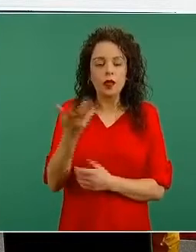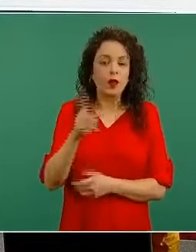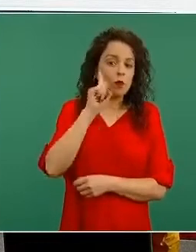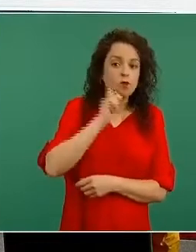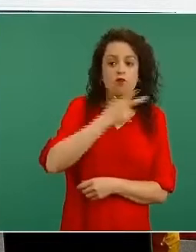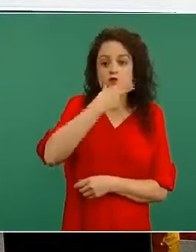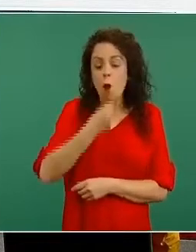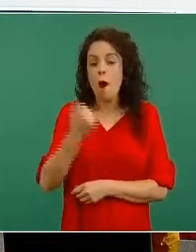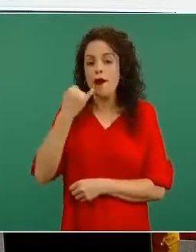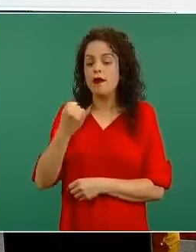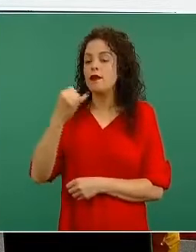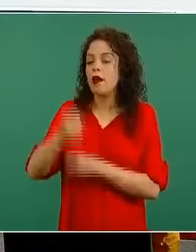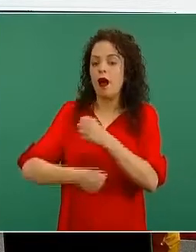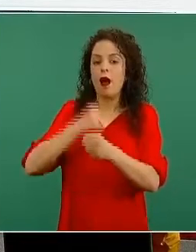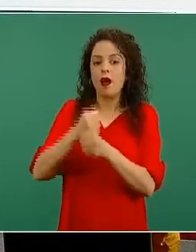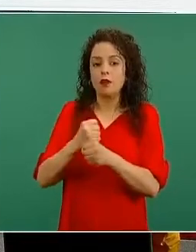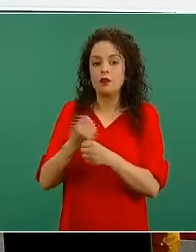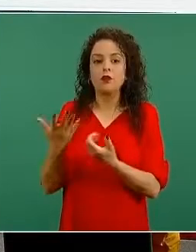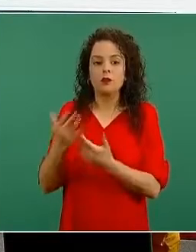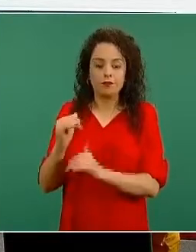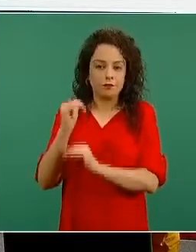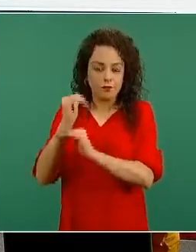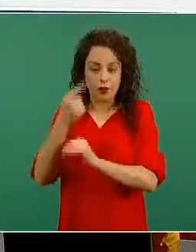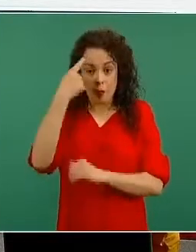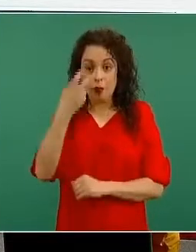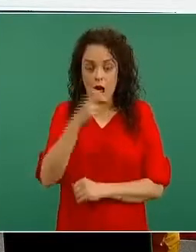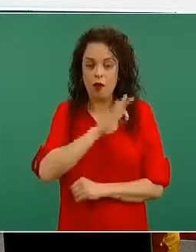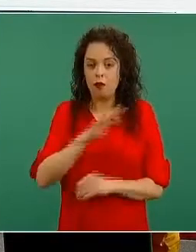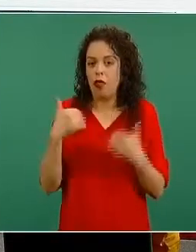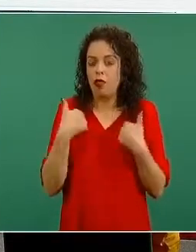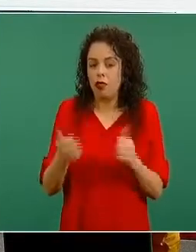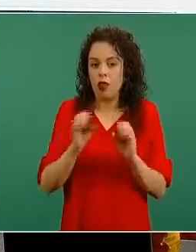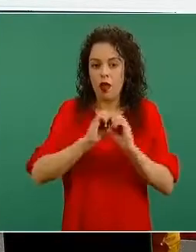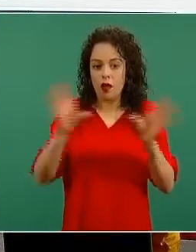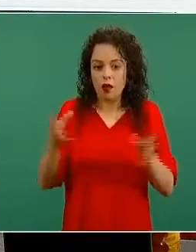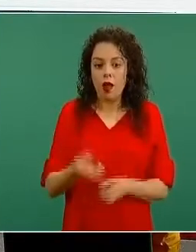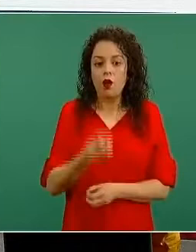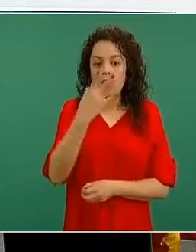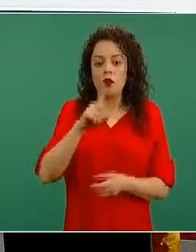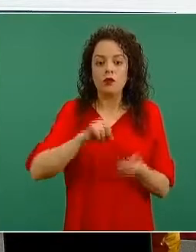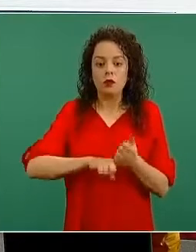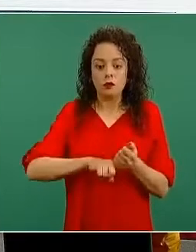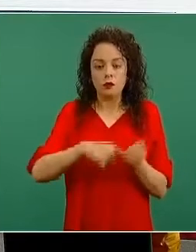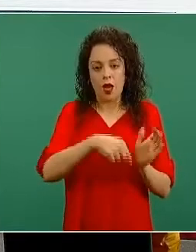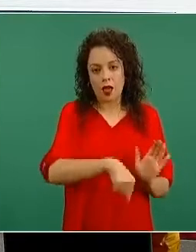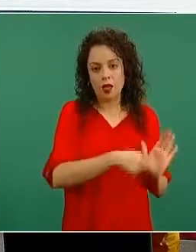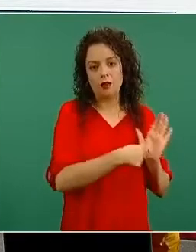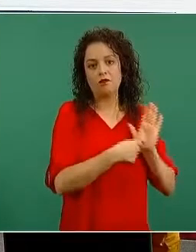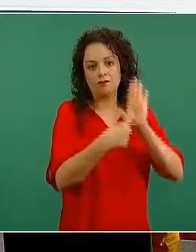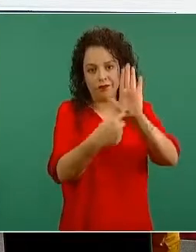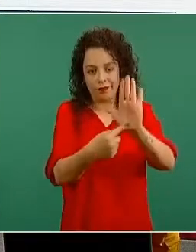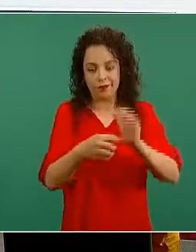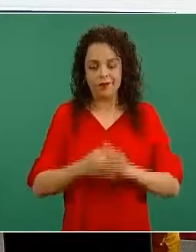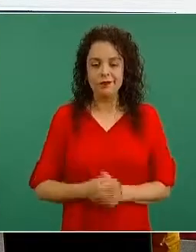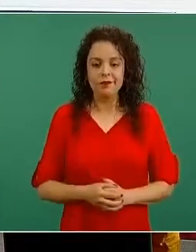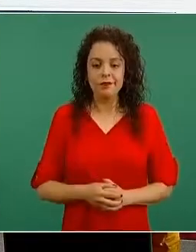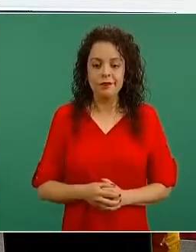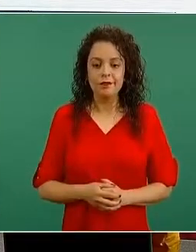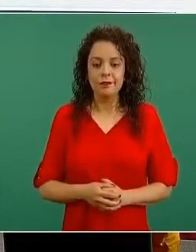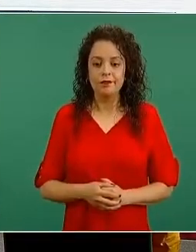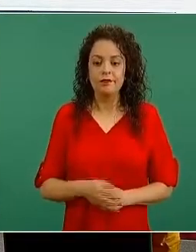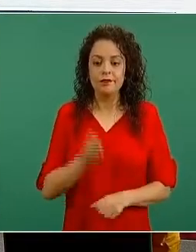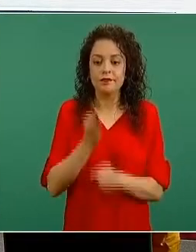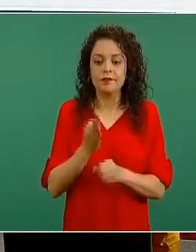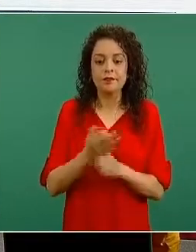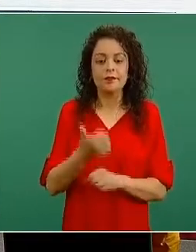tener una noción que permita interpretar este número cuando lo presentamos aquí al público. Actualmente solo 6